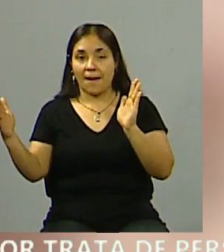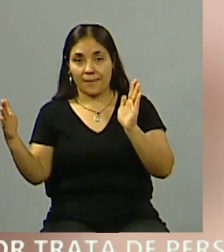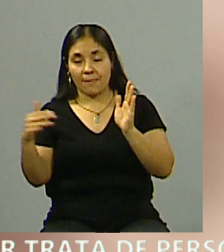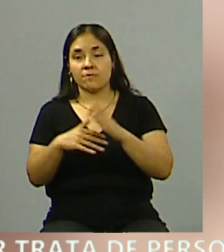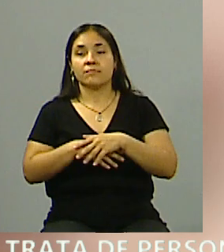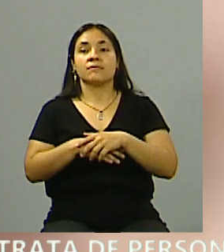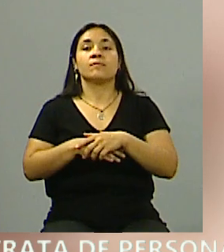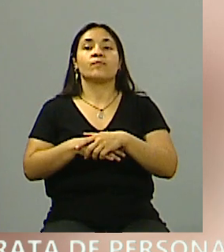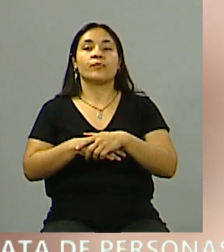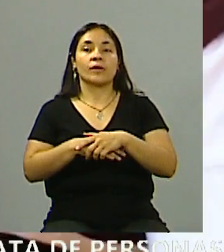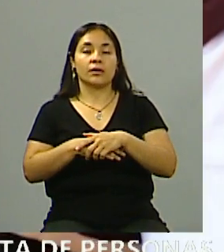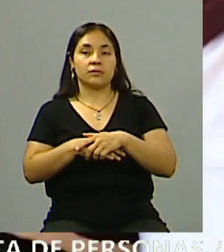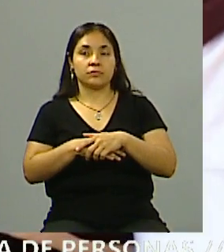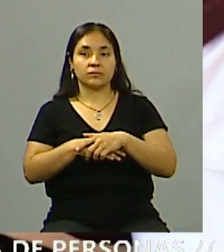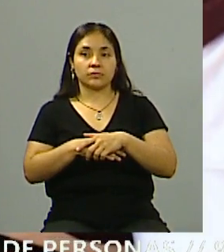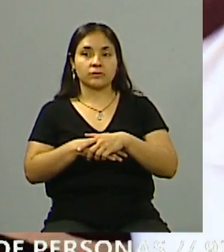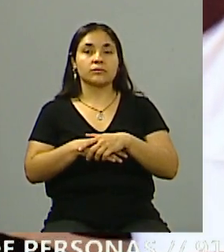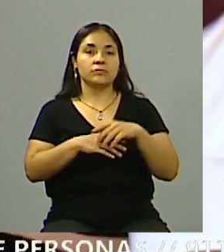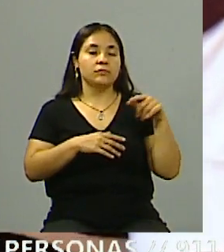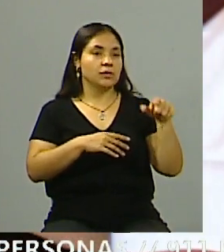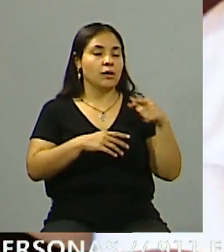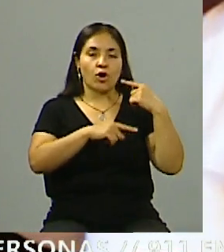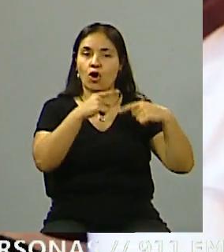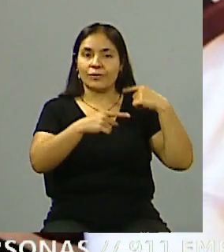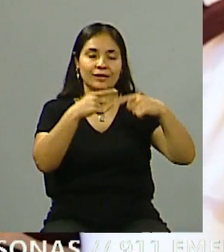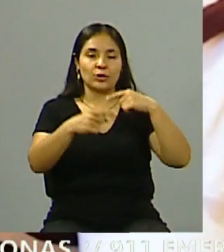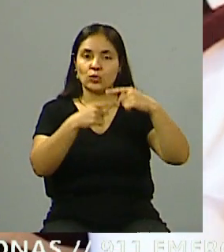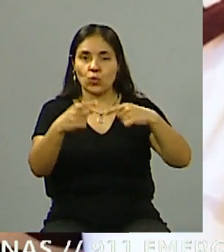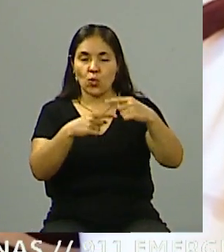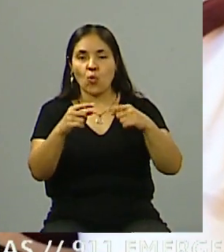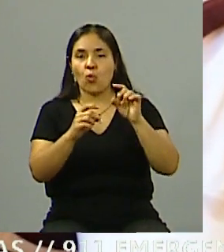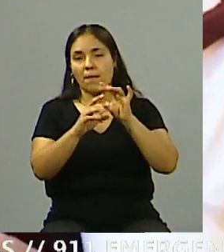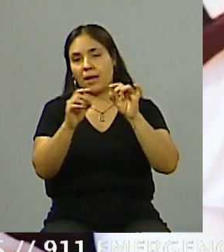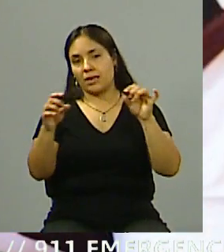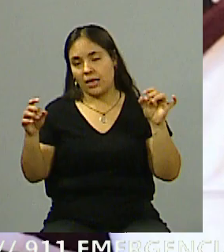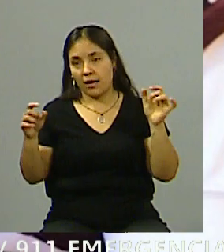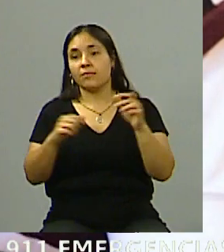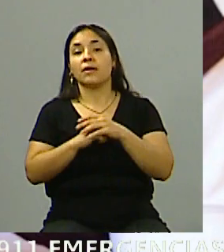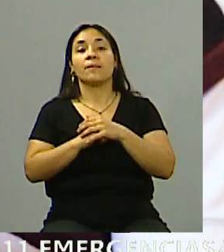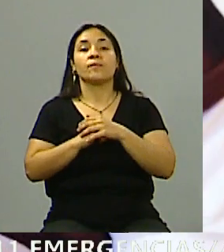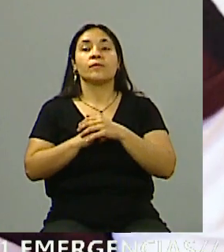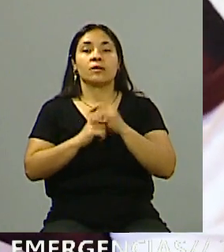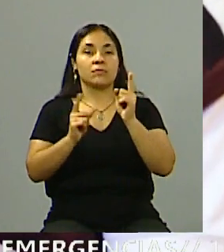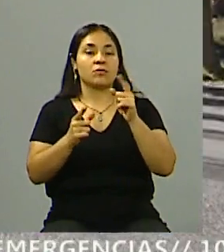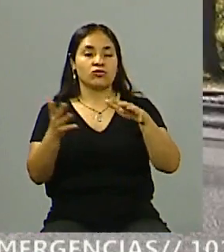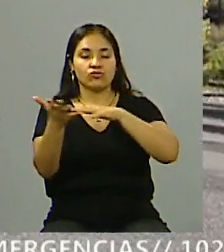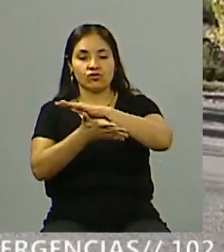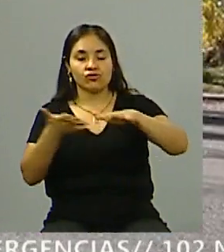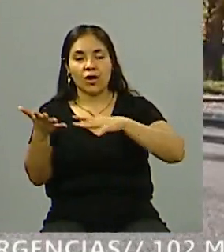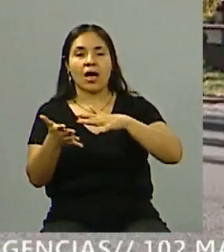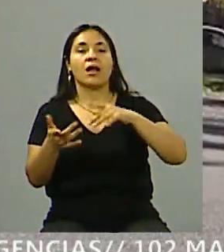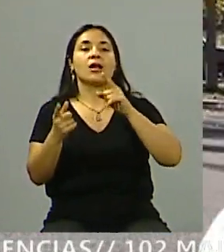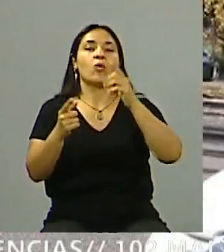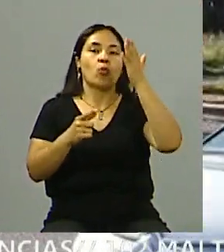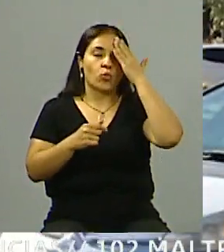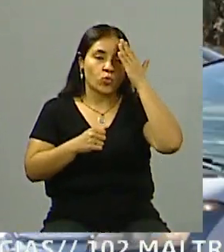en el 2020-2021 continúa y además tiene mucho que ver con lo que nos está pasando social,